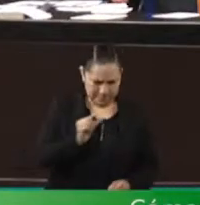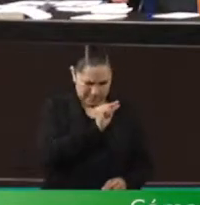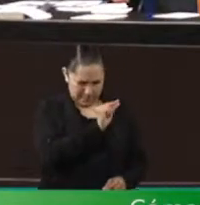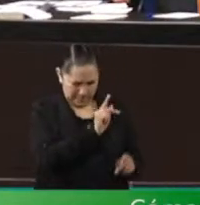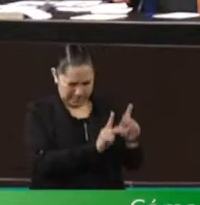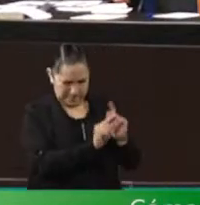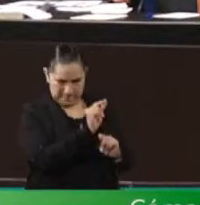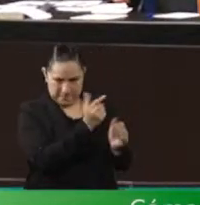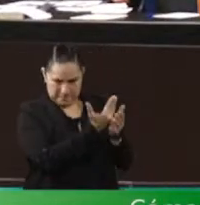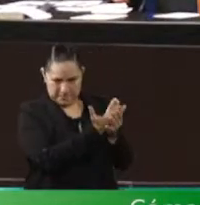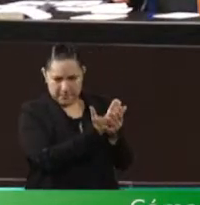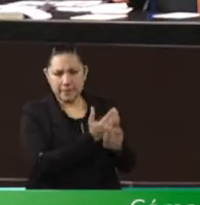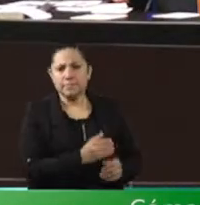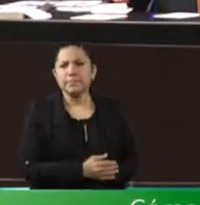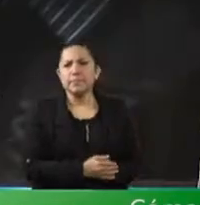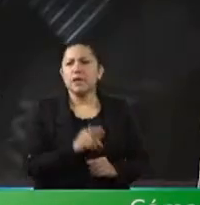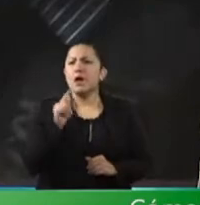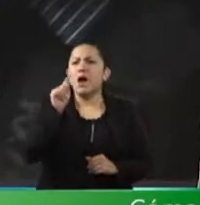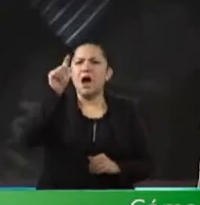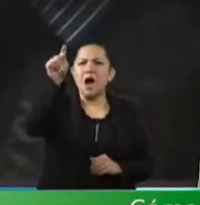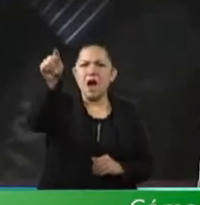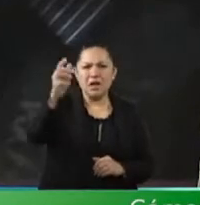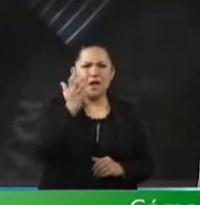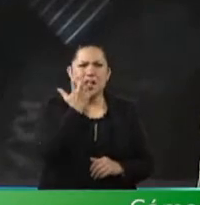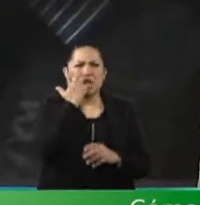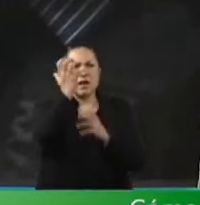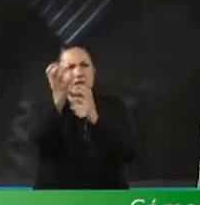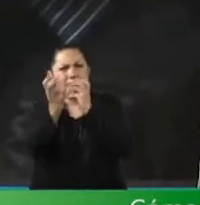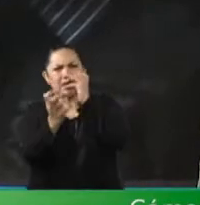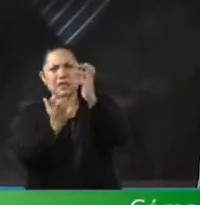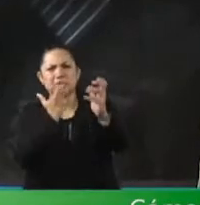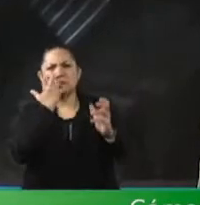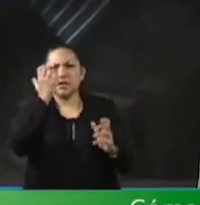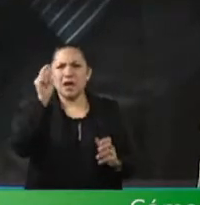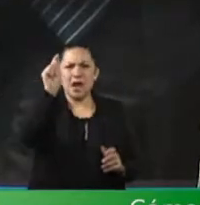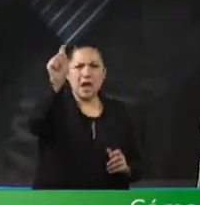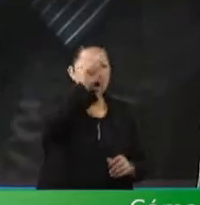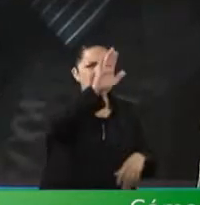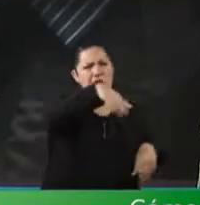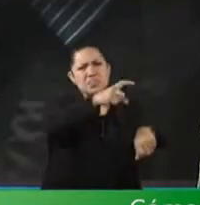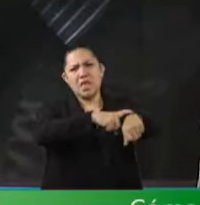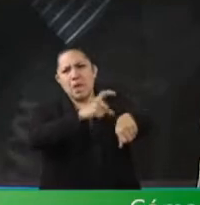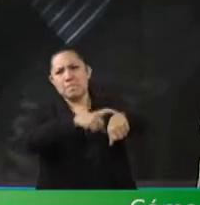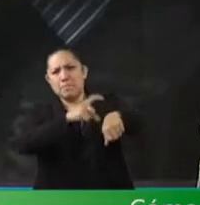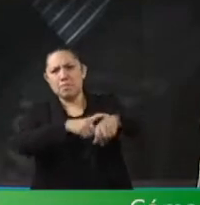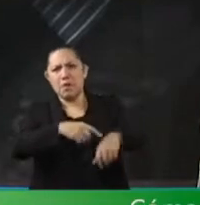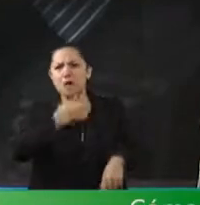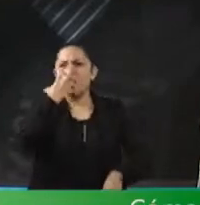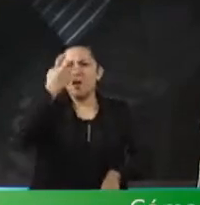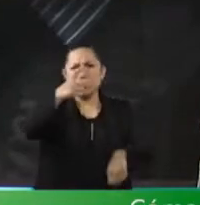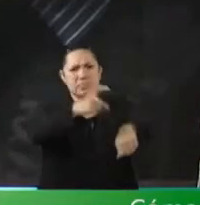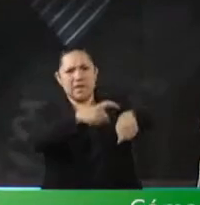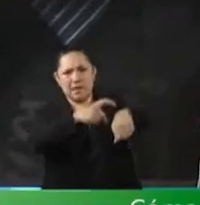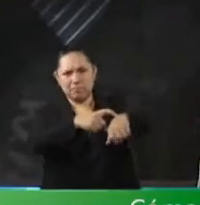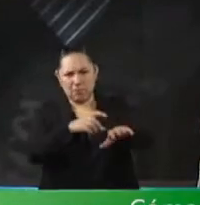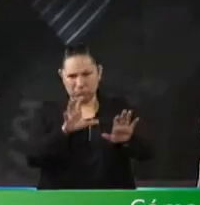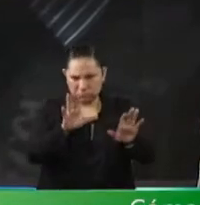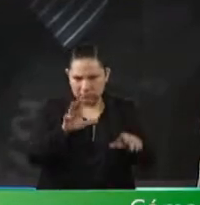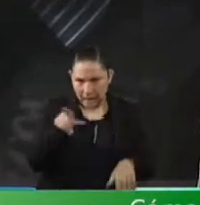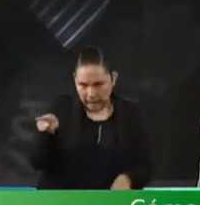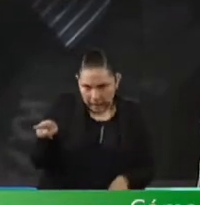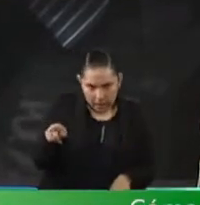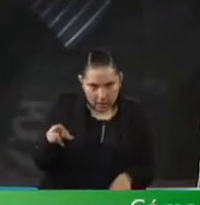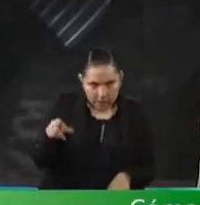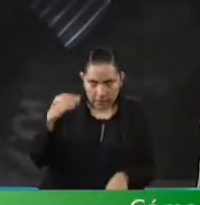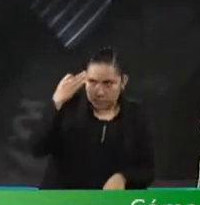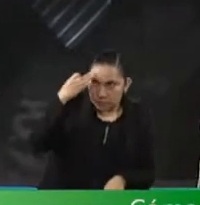Permítame he escuchado allá por el fondo unos llamados de tiempo cuando desde hace un rato no ha concluido el tiempo del